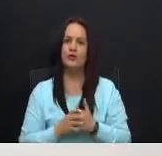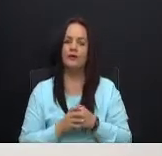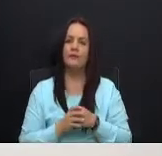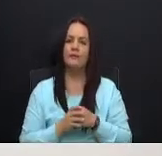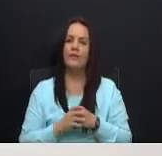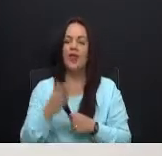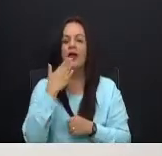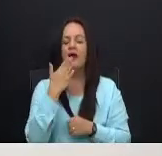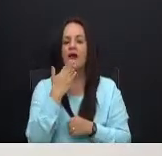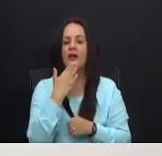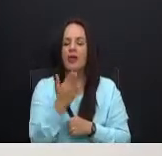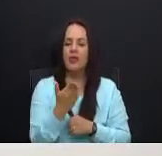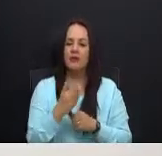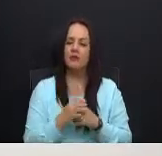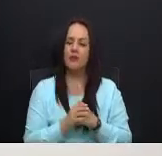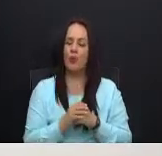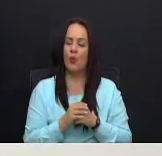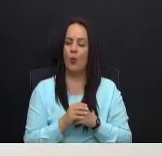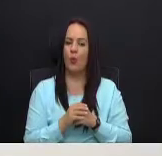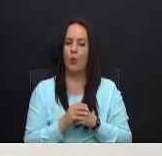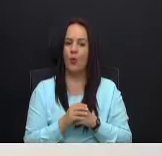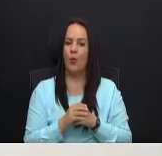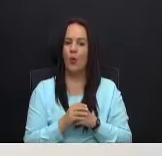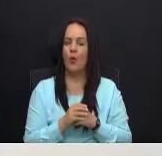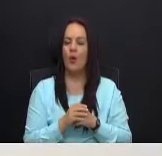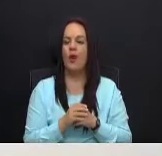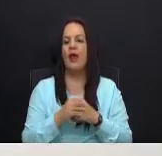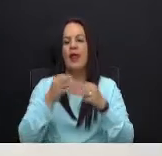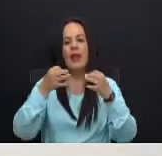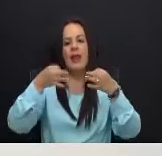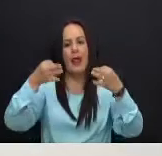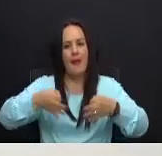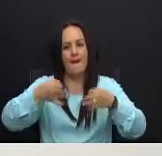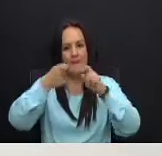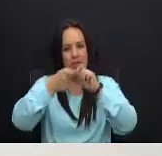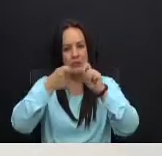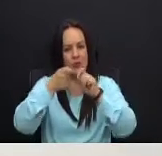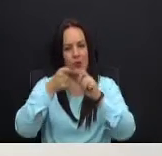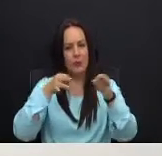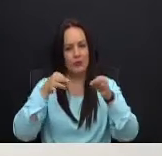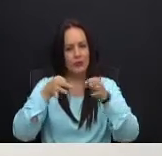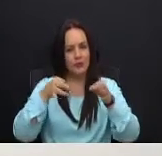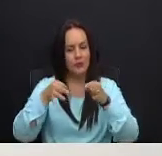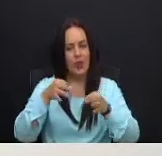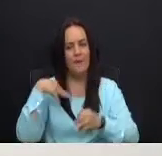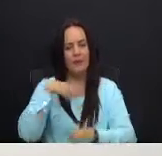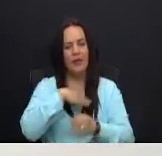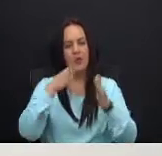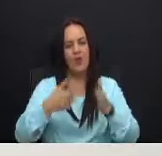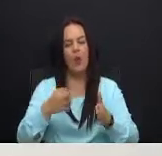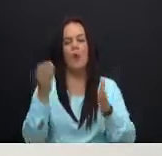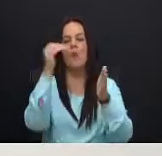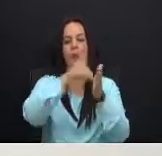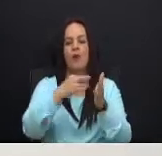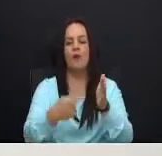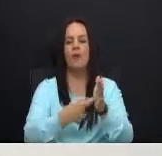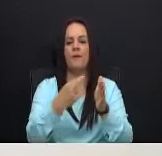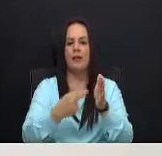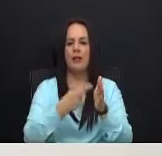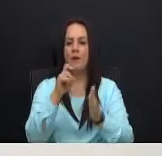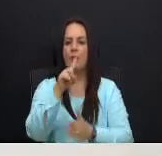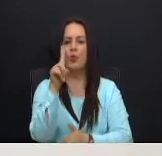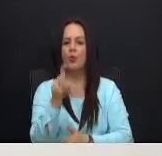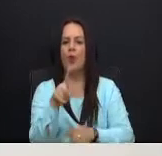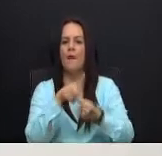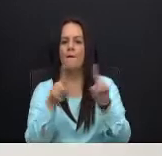Le agradezco la precisión conceptual, señor ministro. Le repito las preguntas, pero le ruego